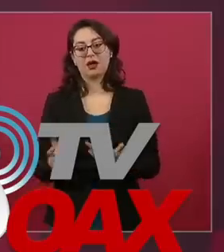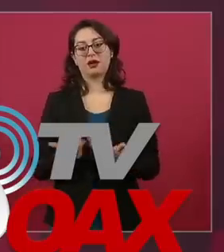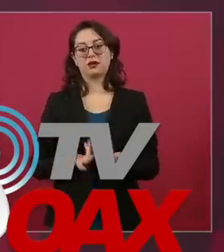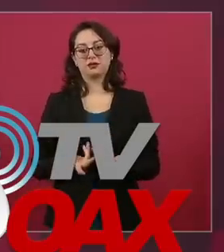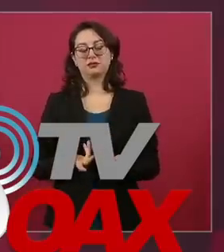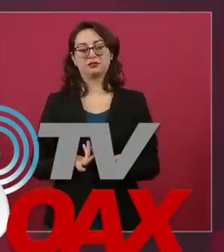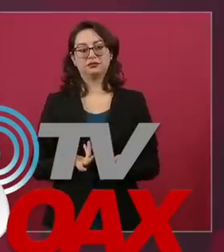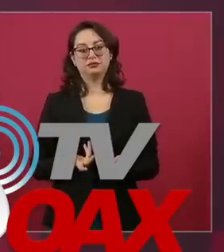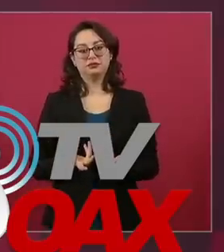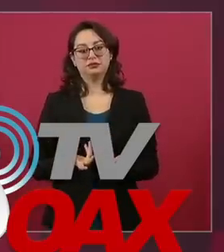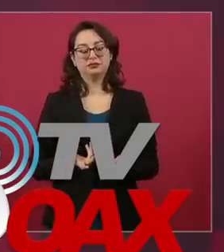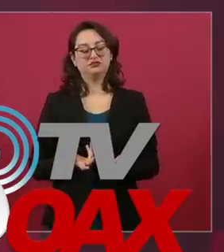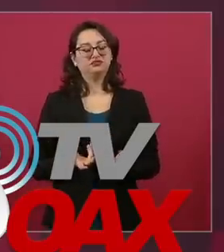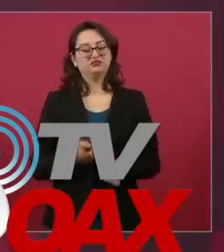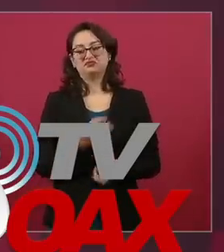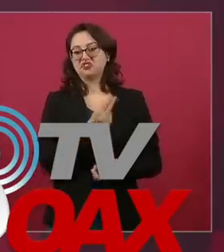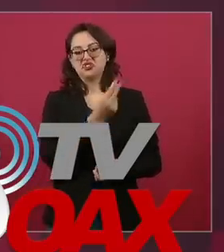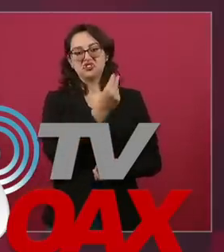el que